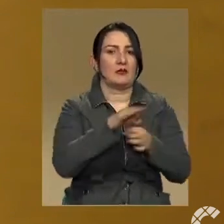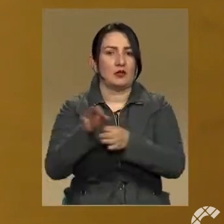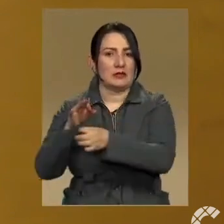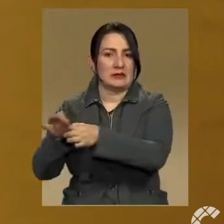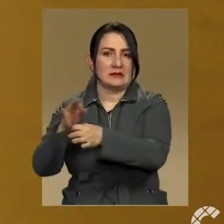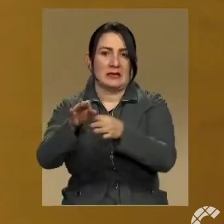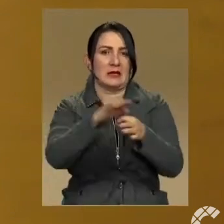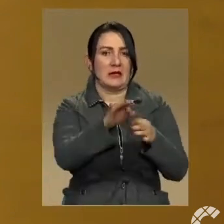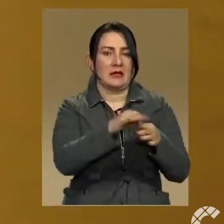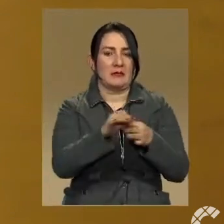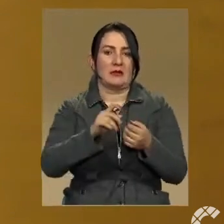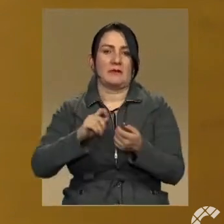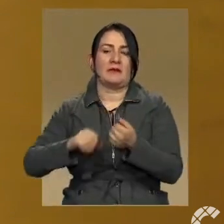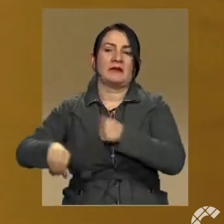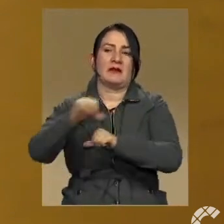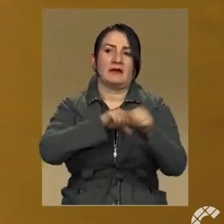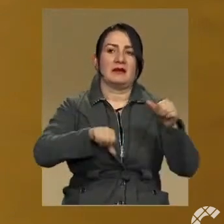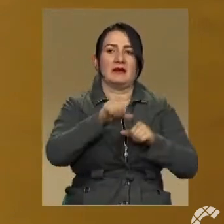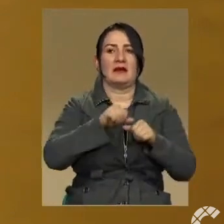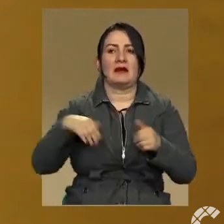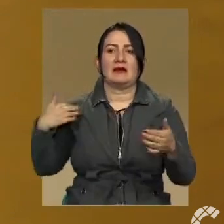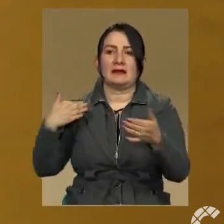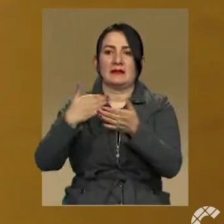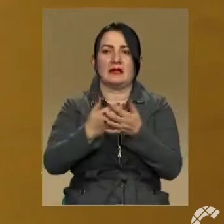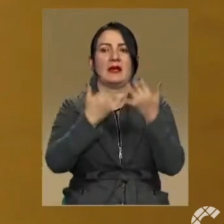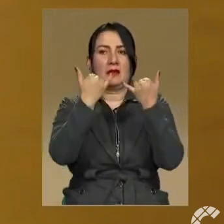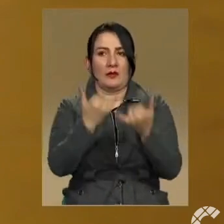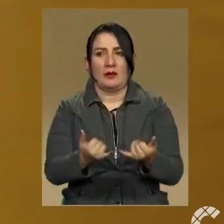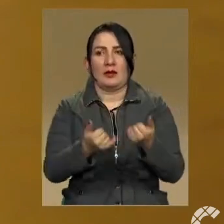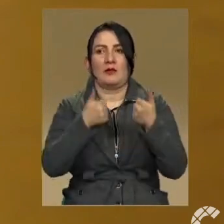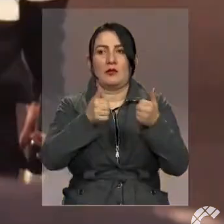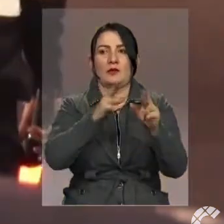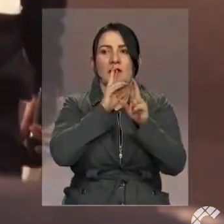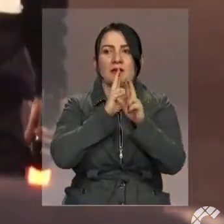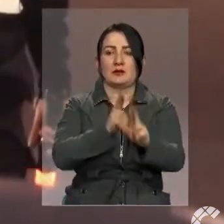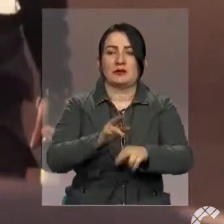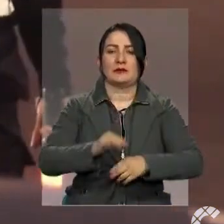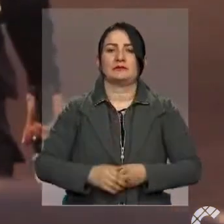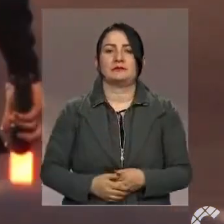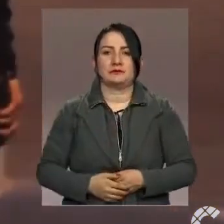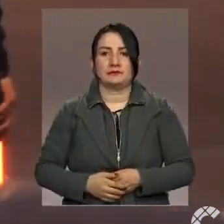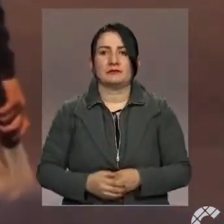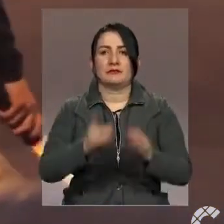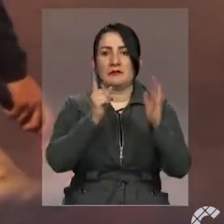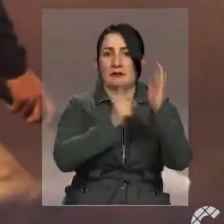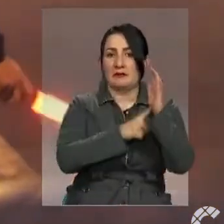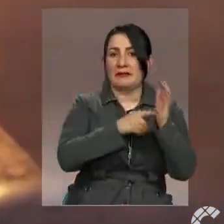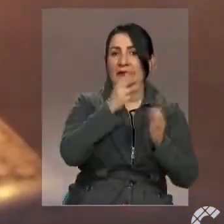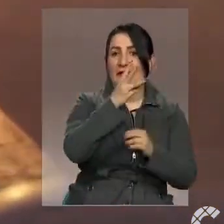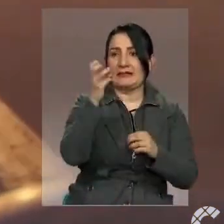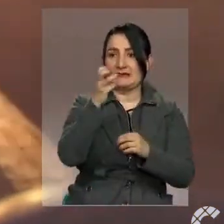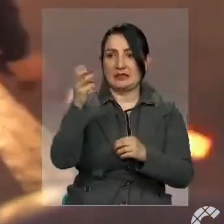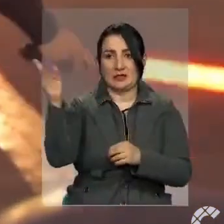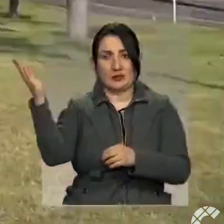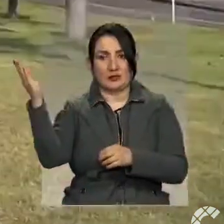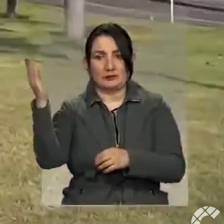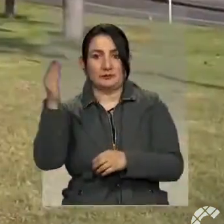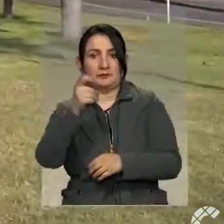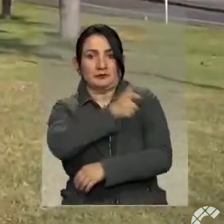habilitamos una serie de reversibles que a la fecha han reflejado buenos resultados. 1.300 agentes civiles, policías de